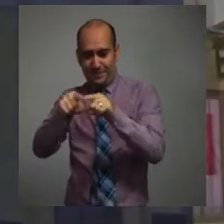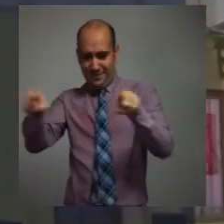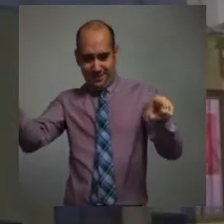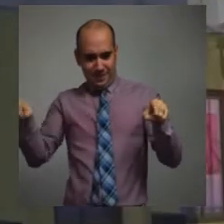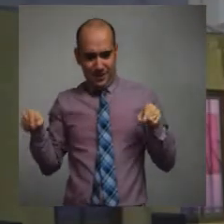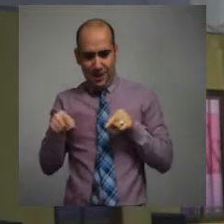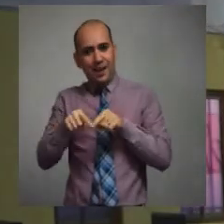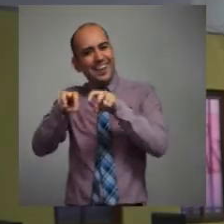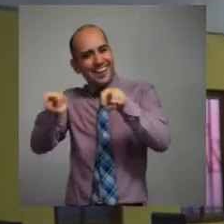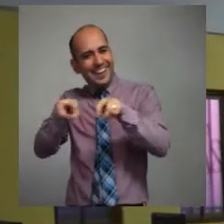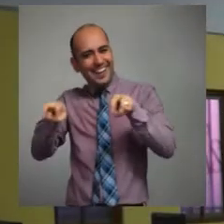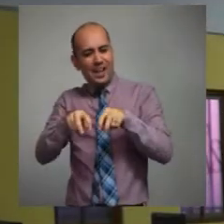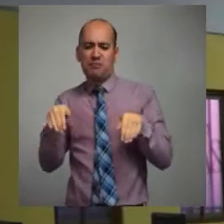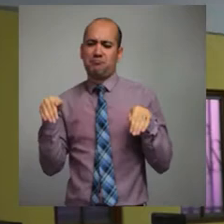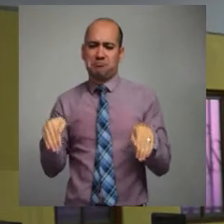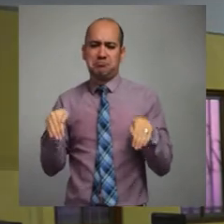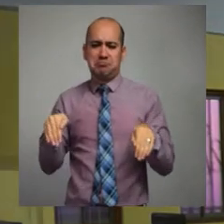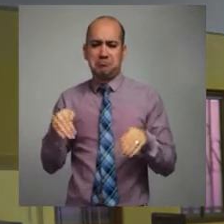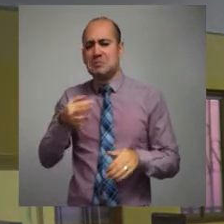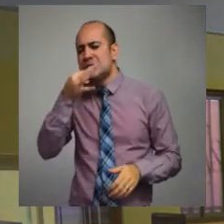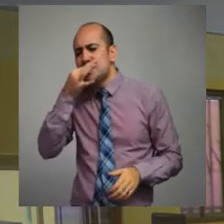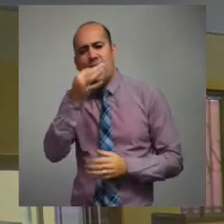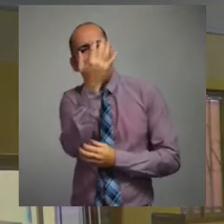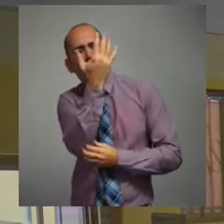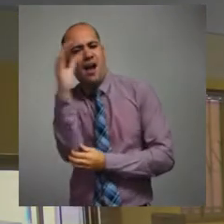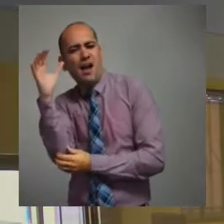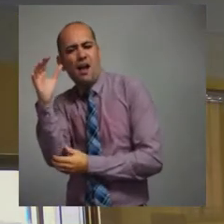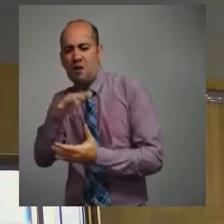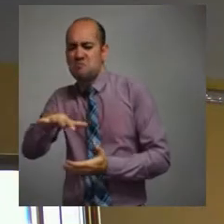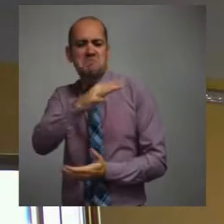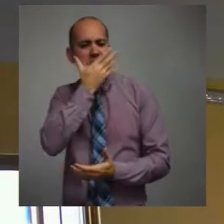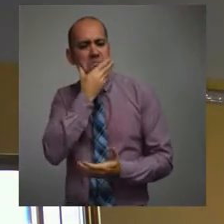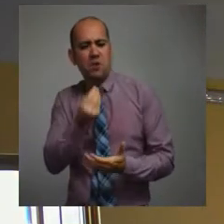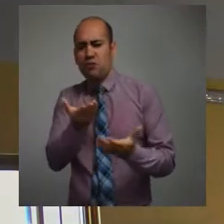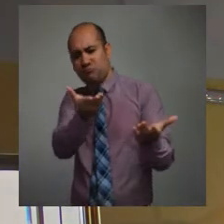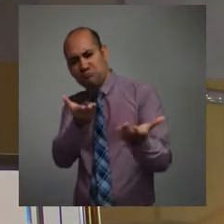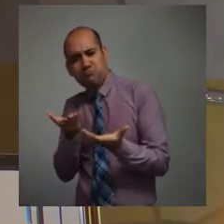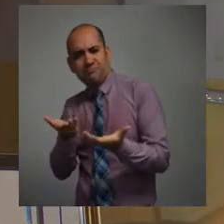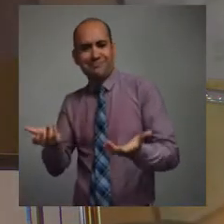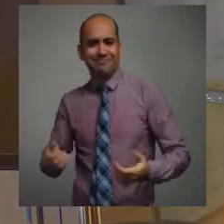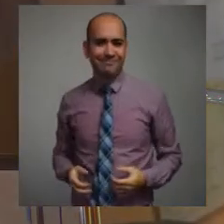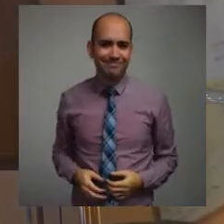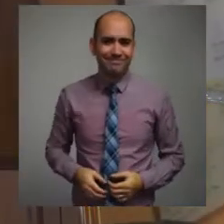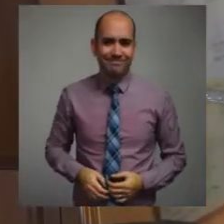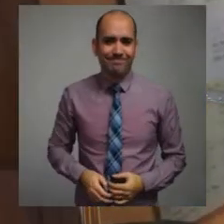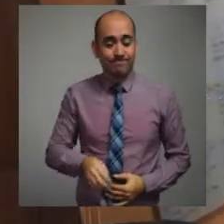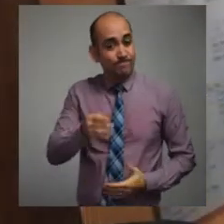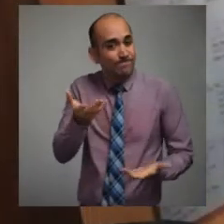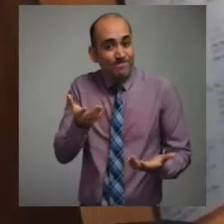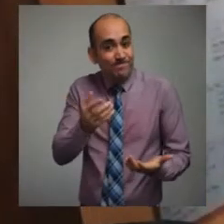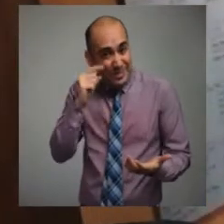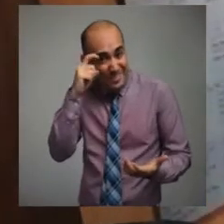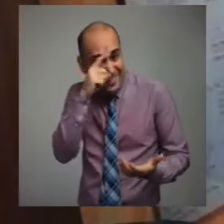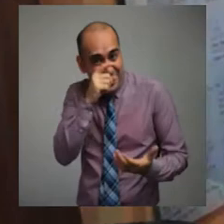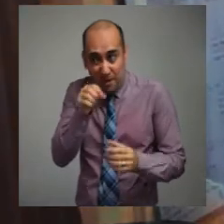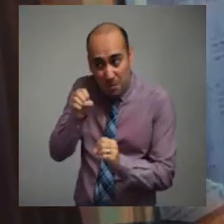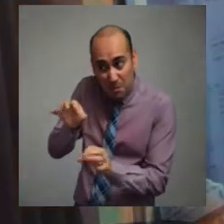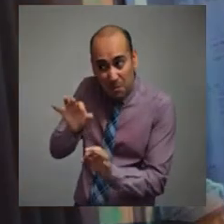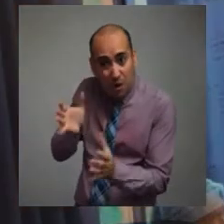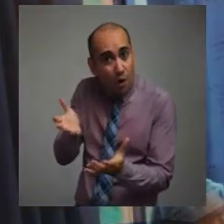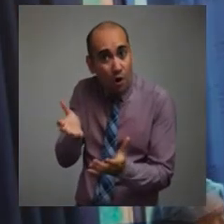atender y entregar una educación pertinente a nuestros estudiantes. Nuestro desafío se centra en la gestión